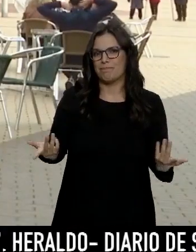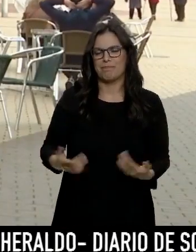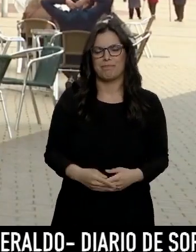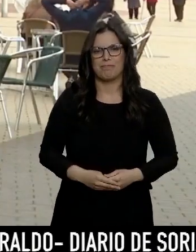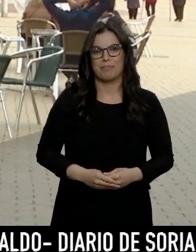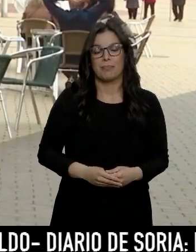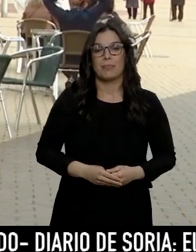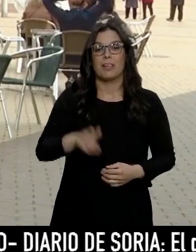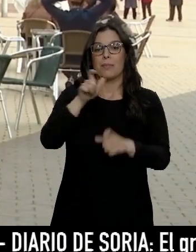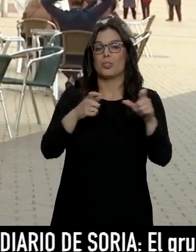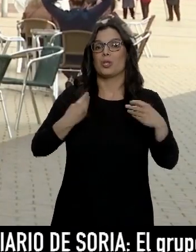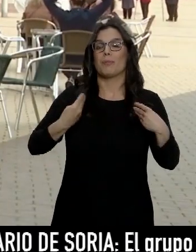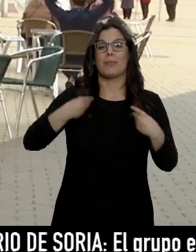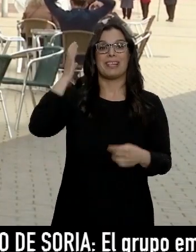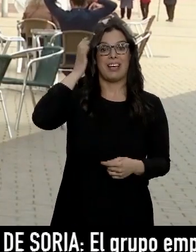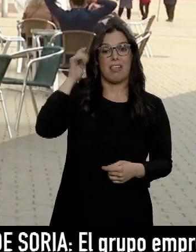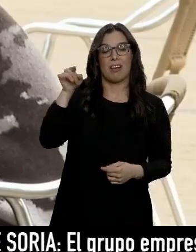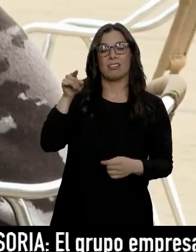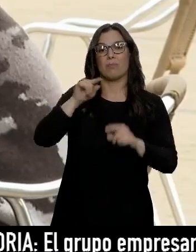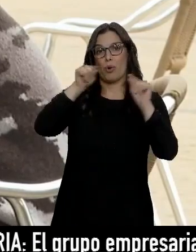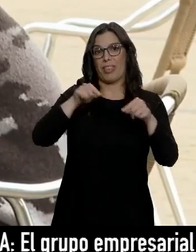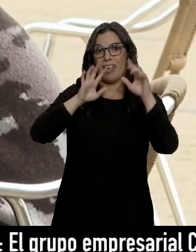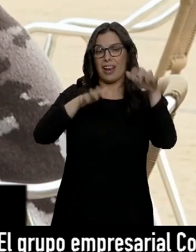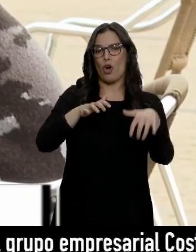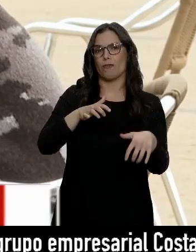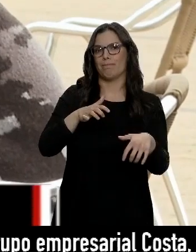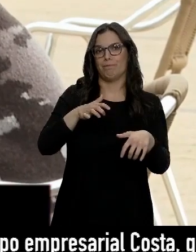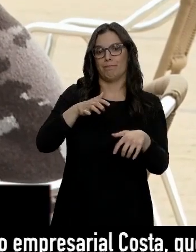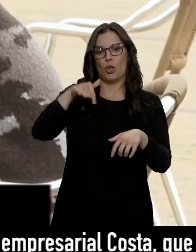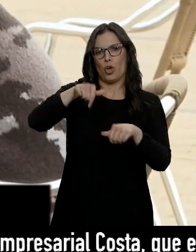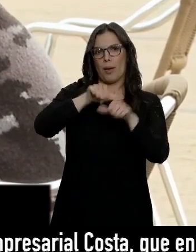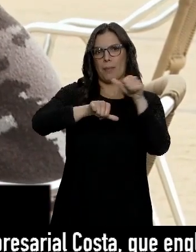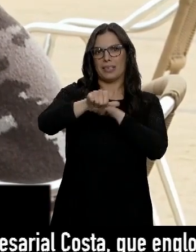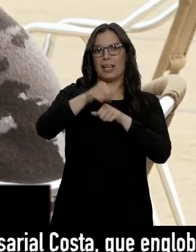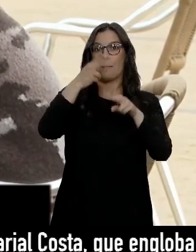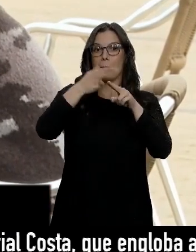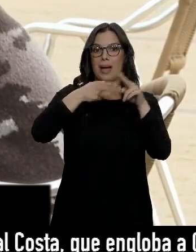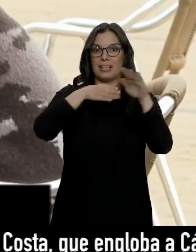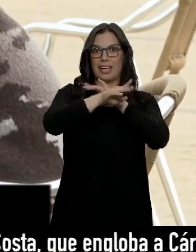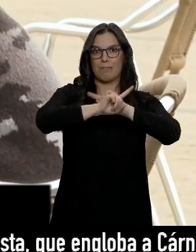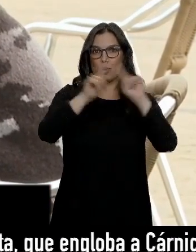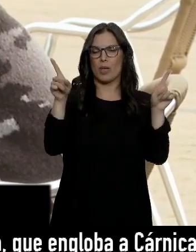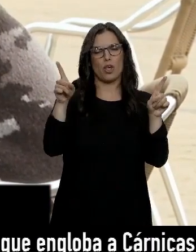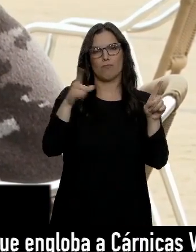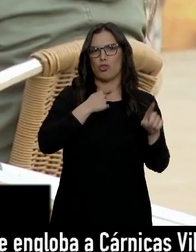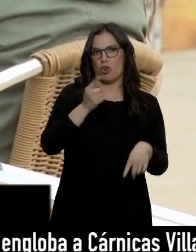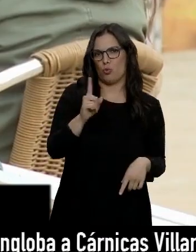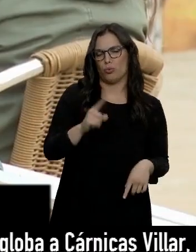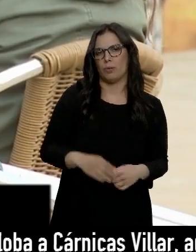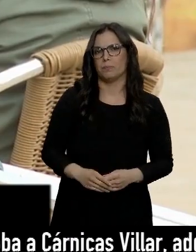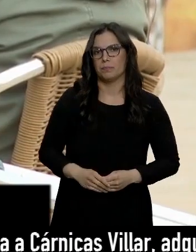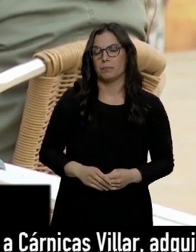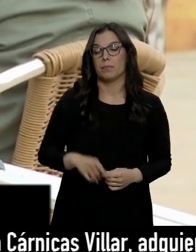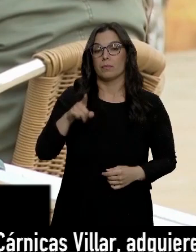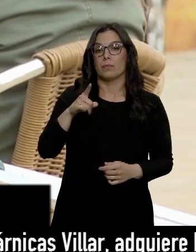A los vecinos de San Andrés del Rabanedo, en León, no les ha gustado que a partir de hoy se cierre allí el interior de bares y restaurantes. Es